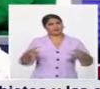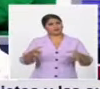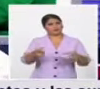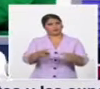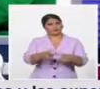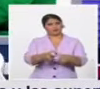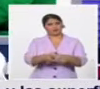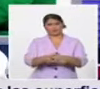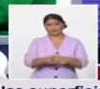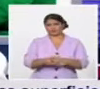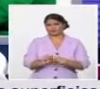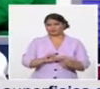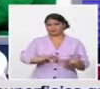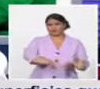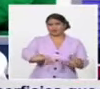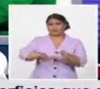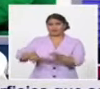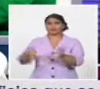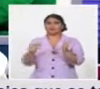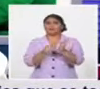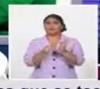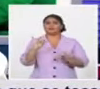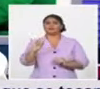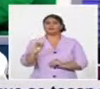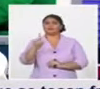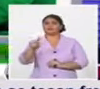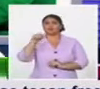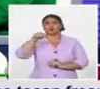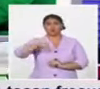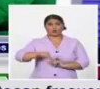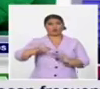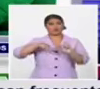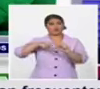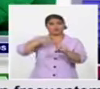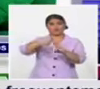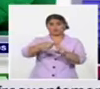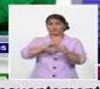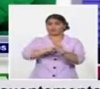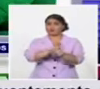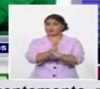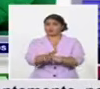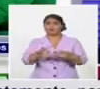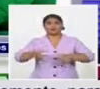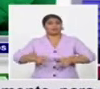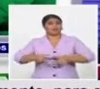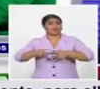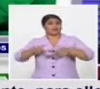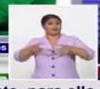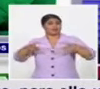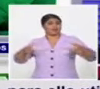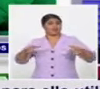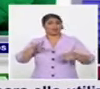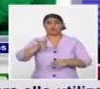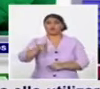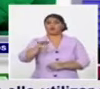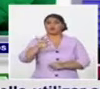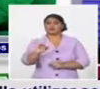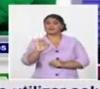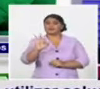los 1.071 personas que se diagnosticaron ayer con la enfermedad, el mayor número,